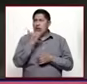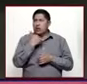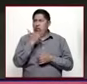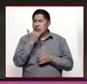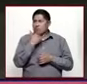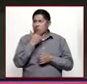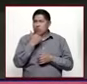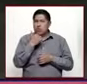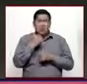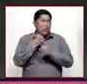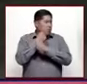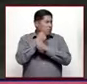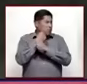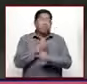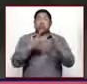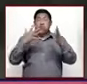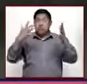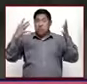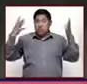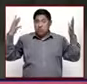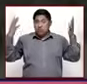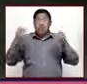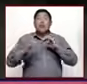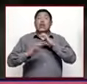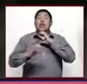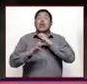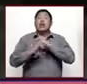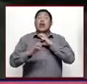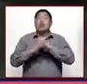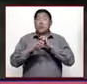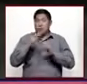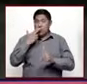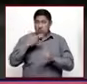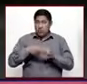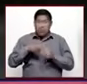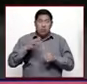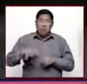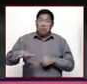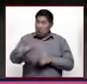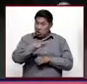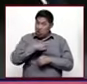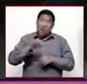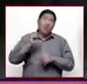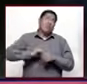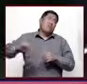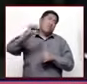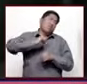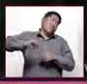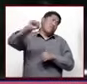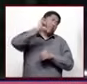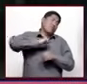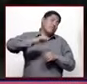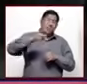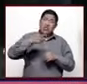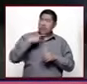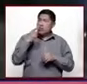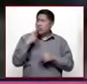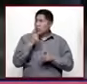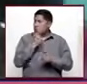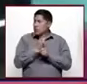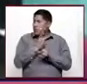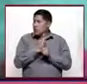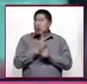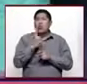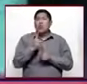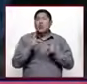esta explosión en este camión cisterna aquí en un lavadero. La información que se tiene es de que justamente